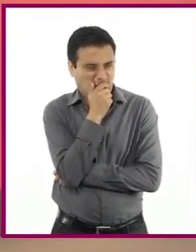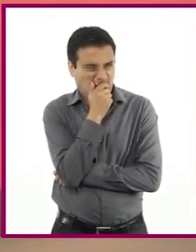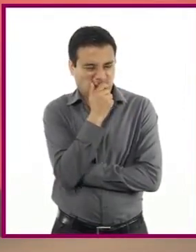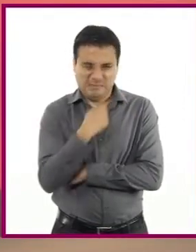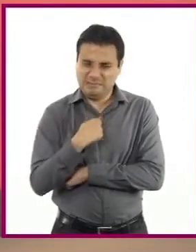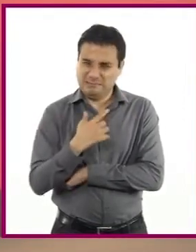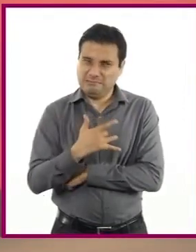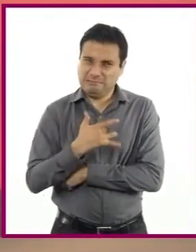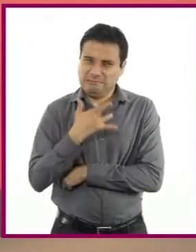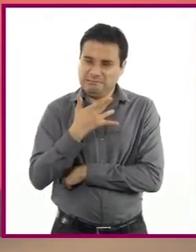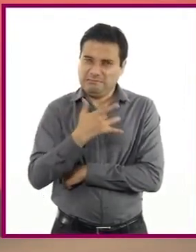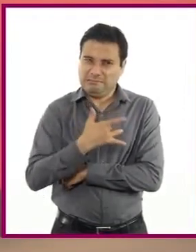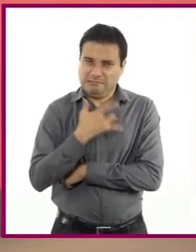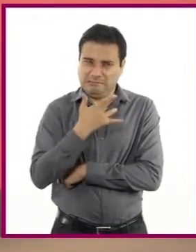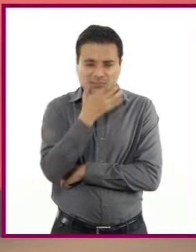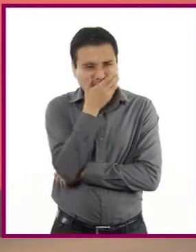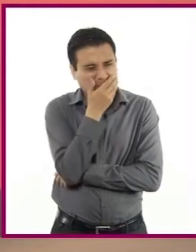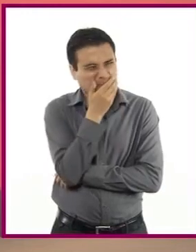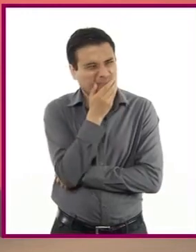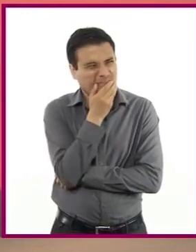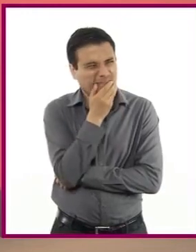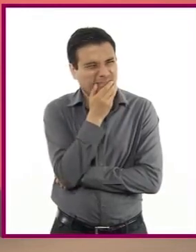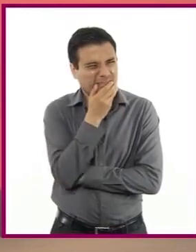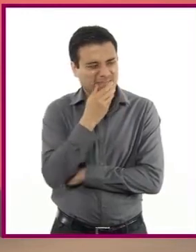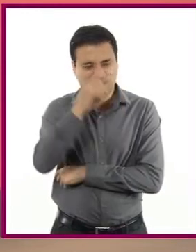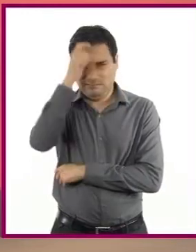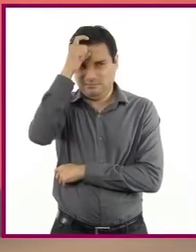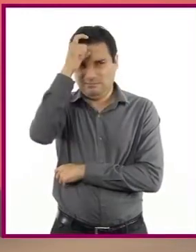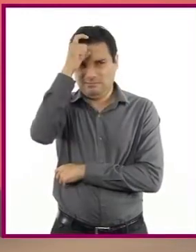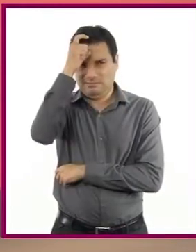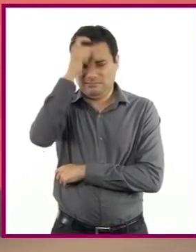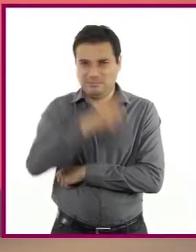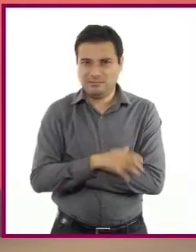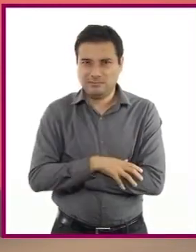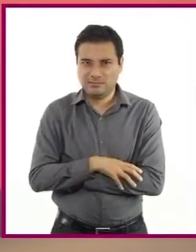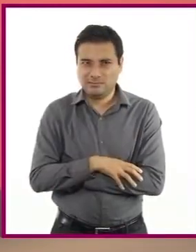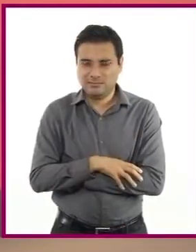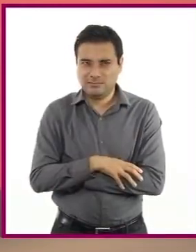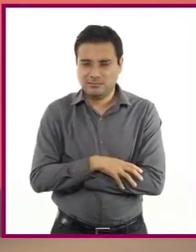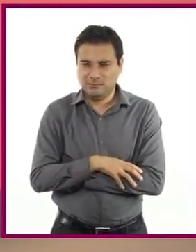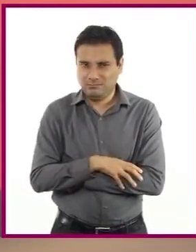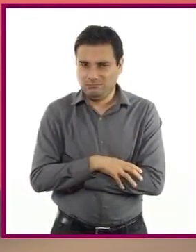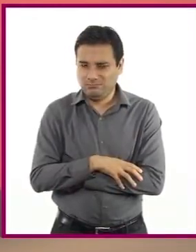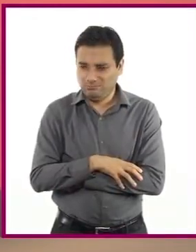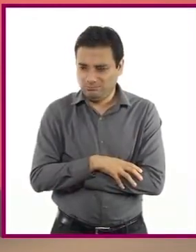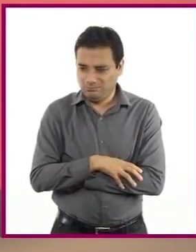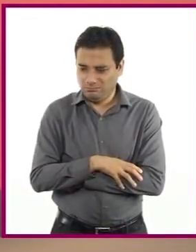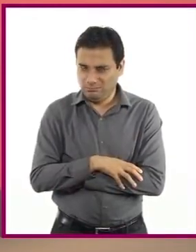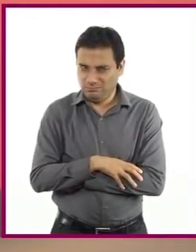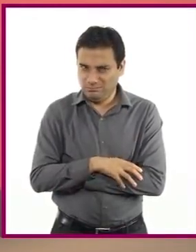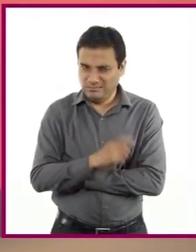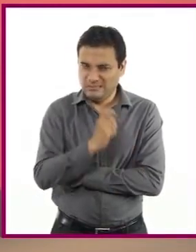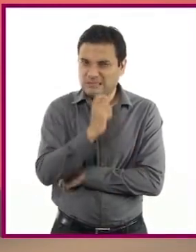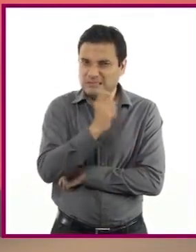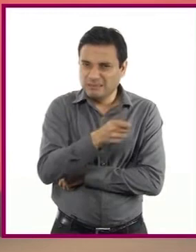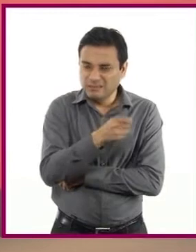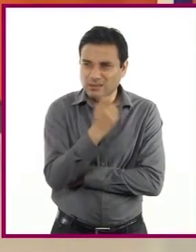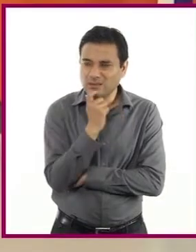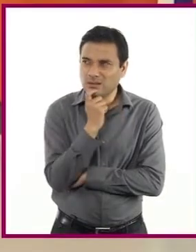su significado, pero queda la duda. ¿Qué tal si significa algo diferente a lo que